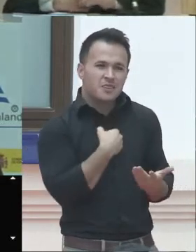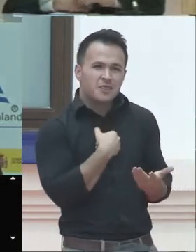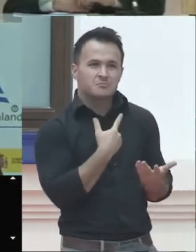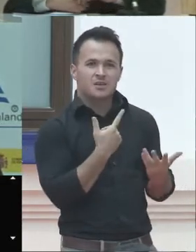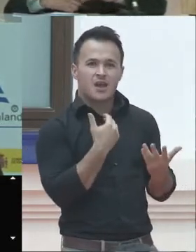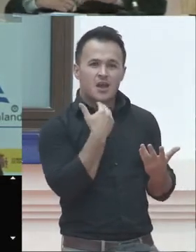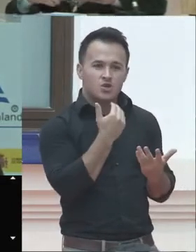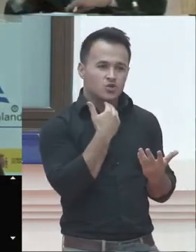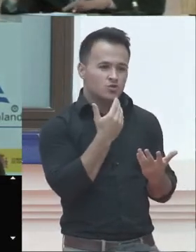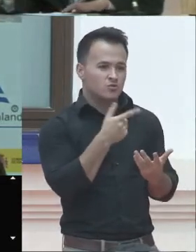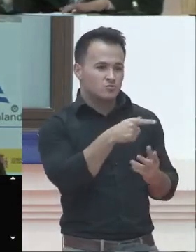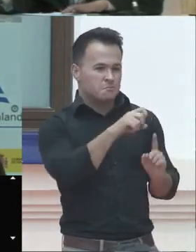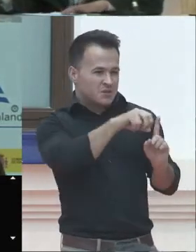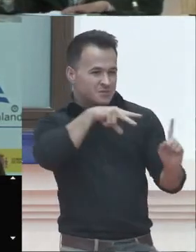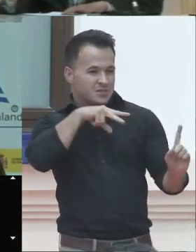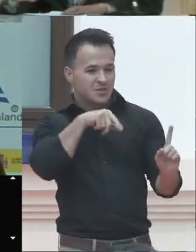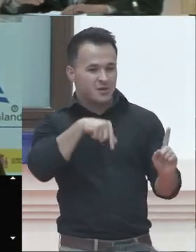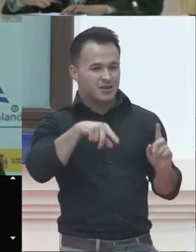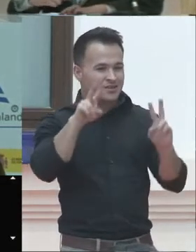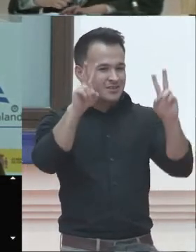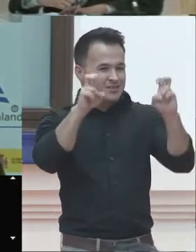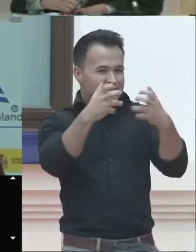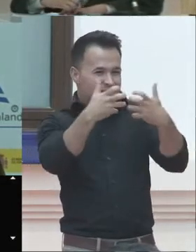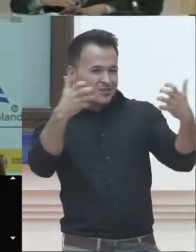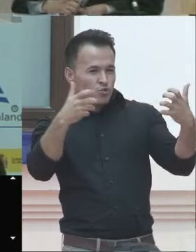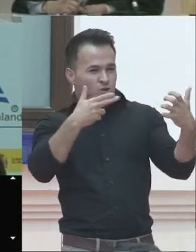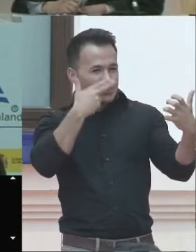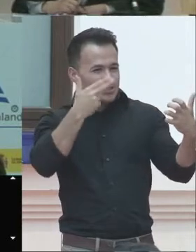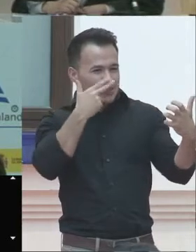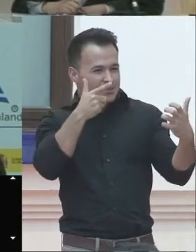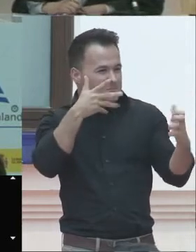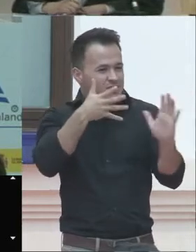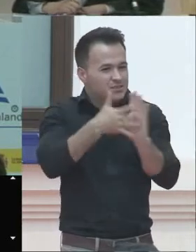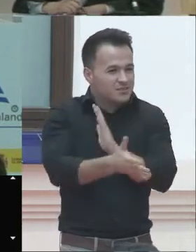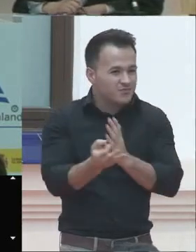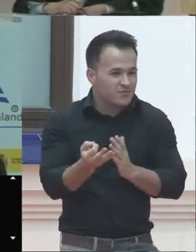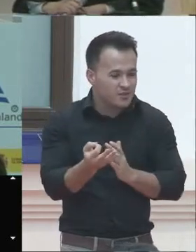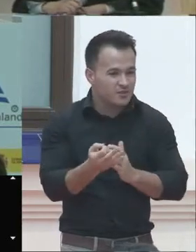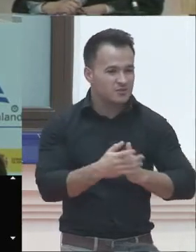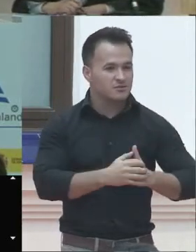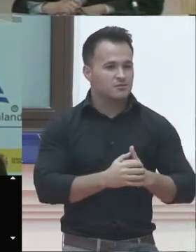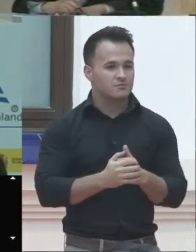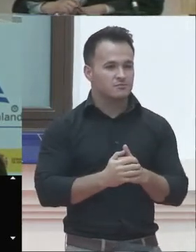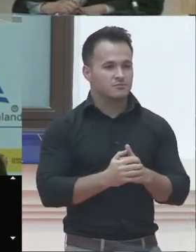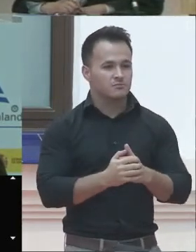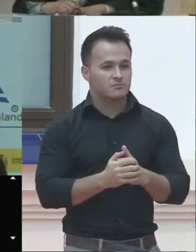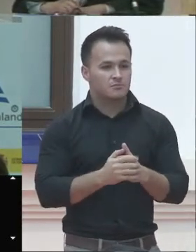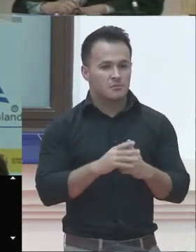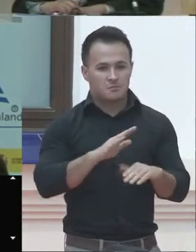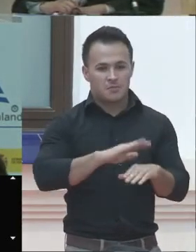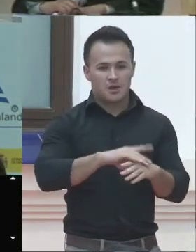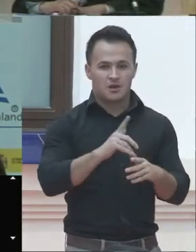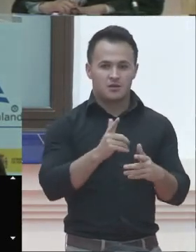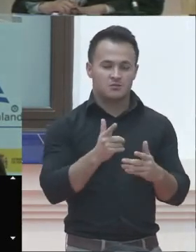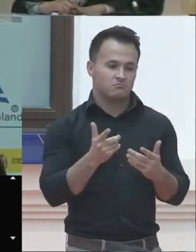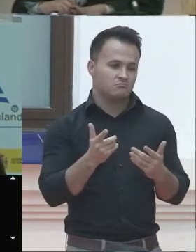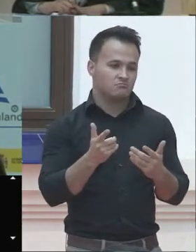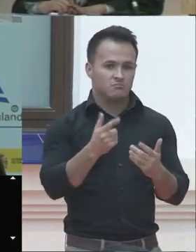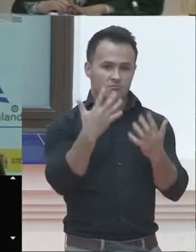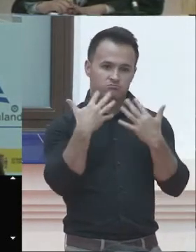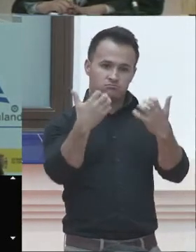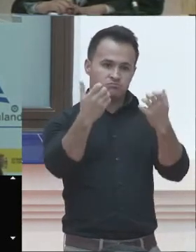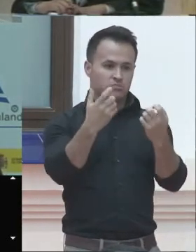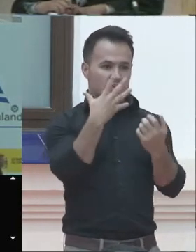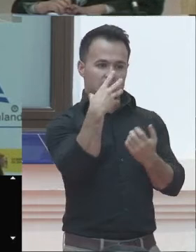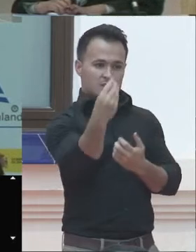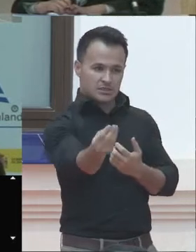vuestra perspectiva? ¿Qué significa este título para mí tan interesante y a la vez tan complicado de trasladar hacia el público que está con